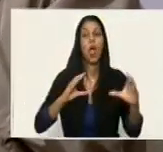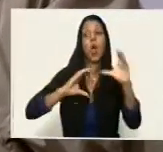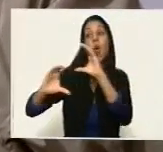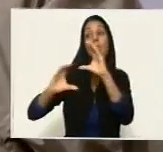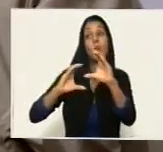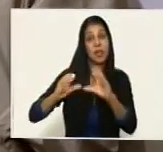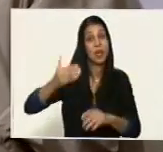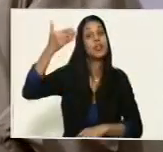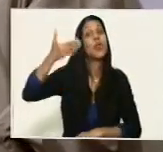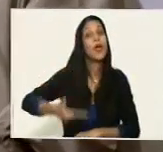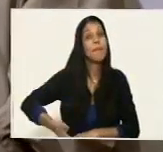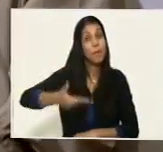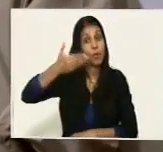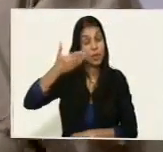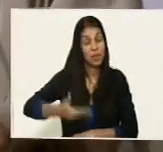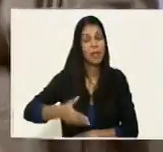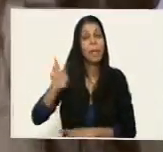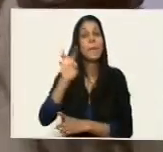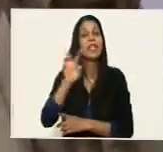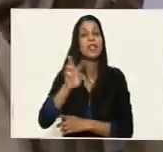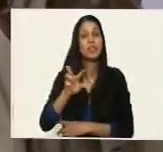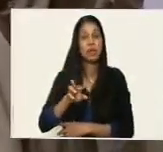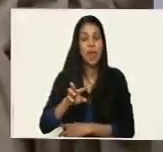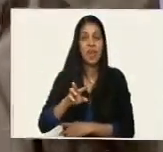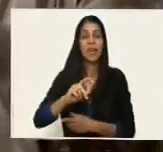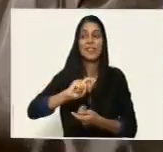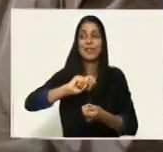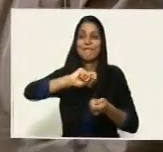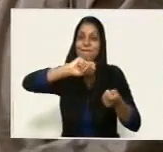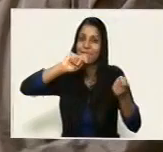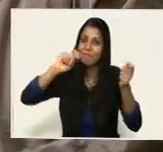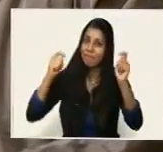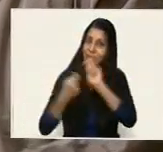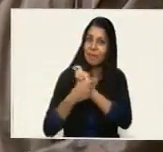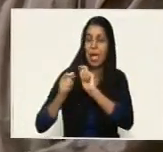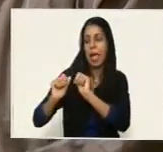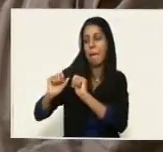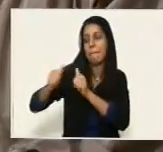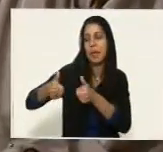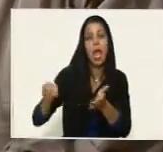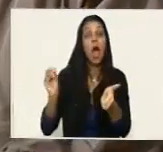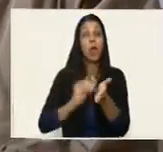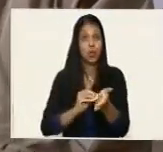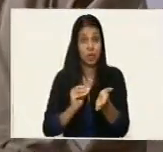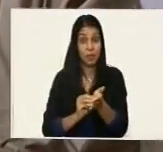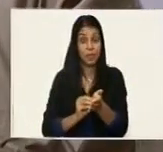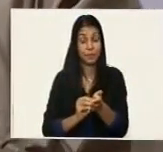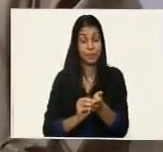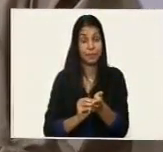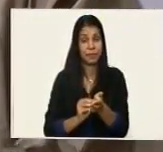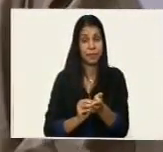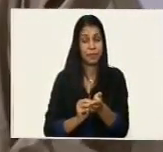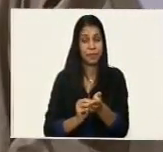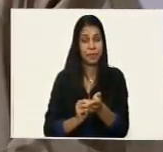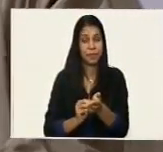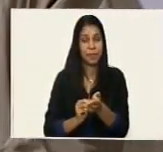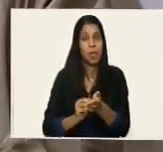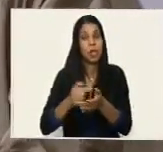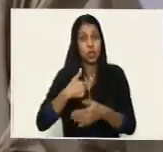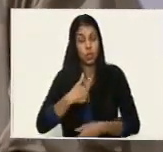necesita, requiere y exige a gritos un nuevo comienzo. Y como yo no vengo a pontificar sobre